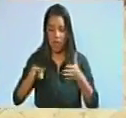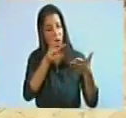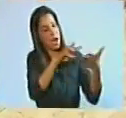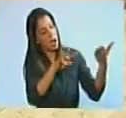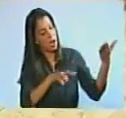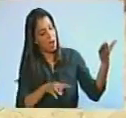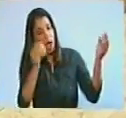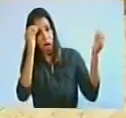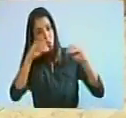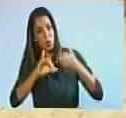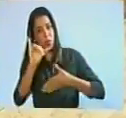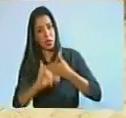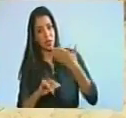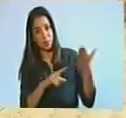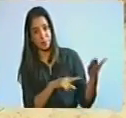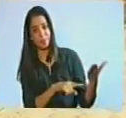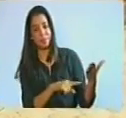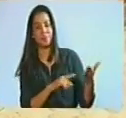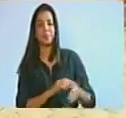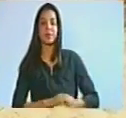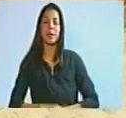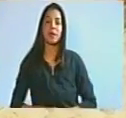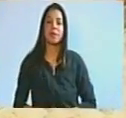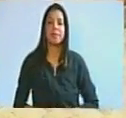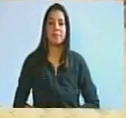este acuerdo.